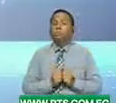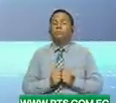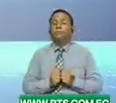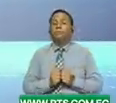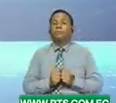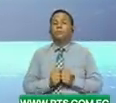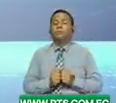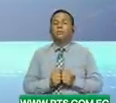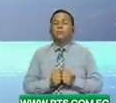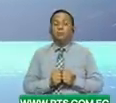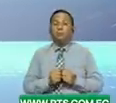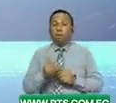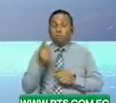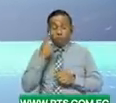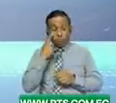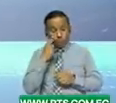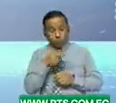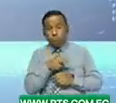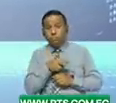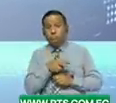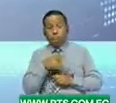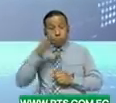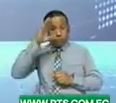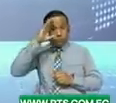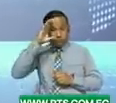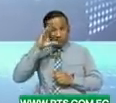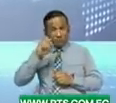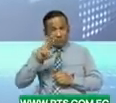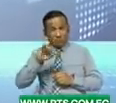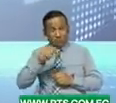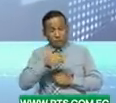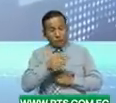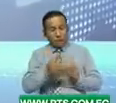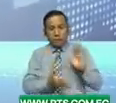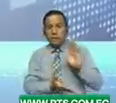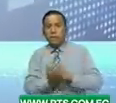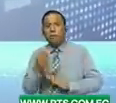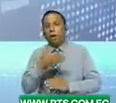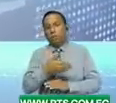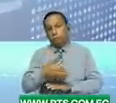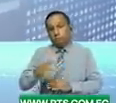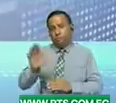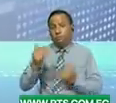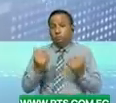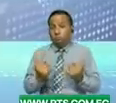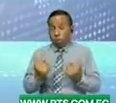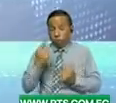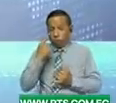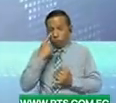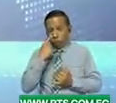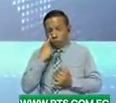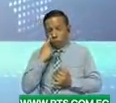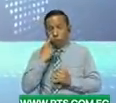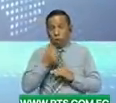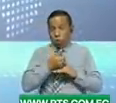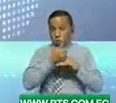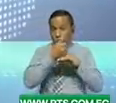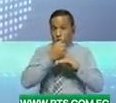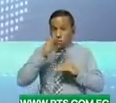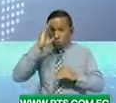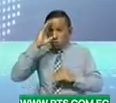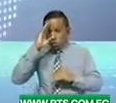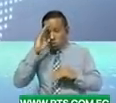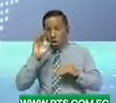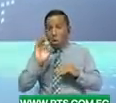sitio. Como observan, el personal de criminalística se retira a esa hora. Vamos a ver si conversamos con algún coronel o